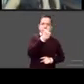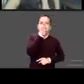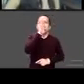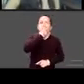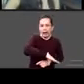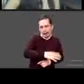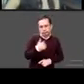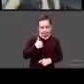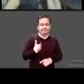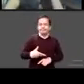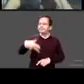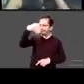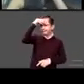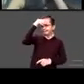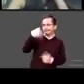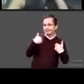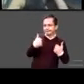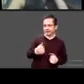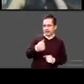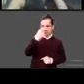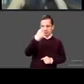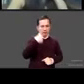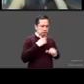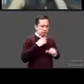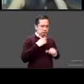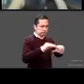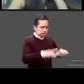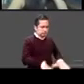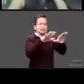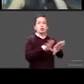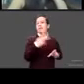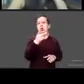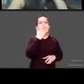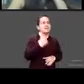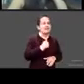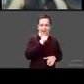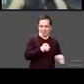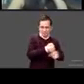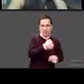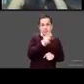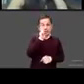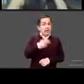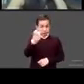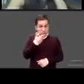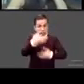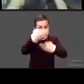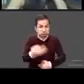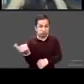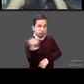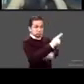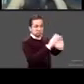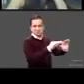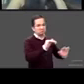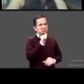violencia. Y siguen siendo ineficaces los mecanismos para responder oportunamente a la violencia. Aunado a esto, hay